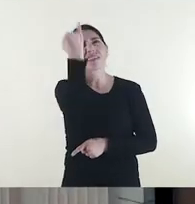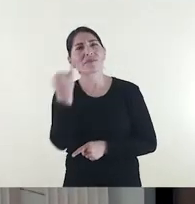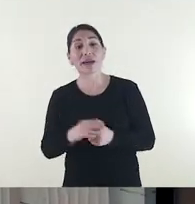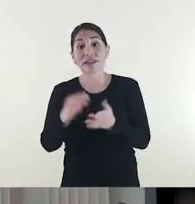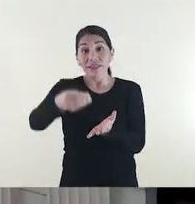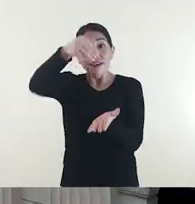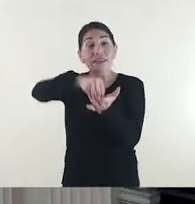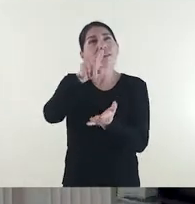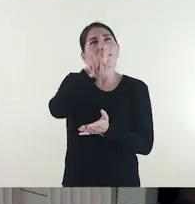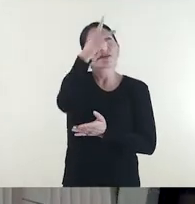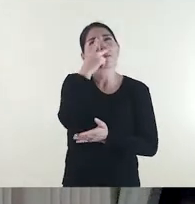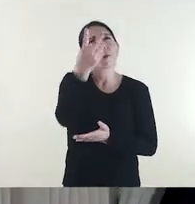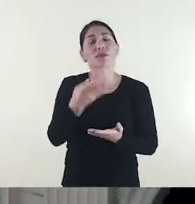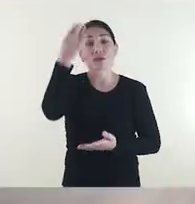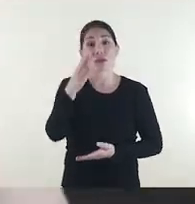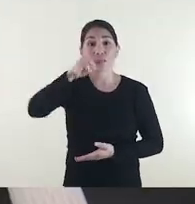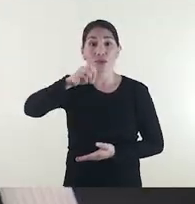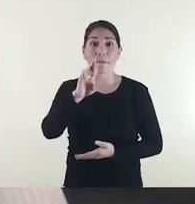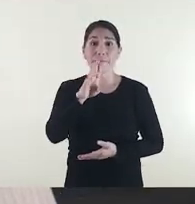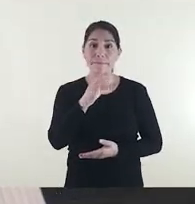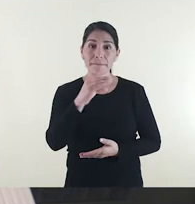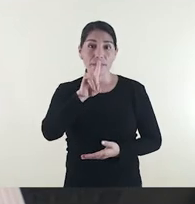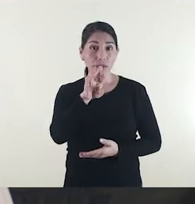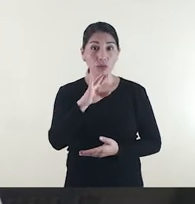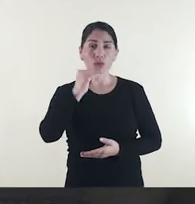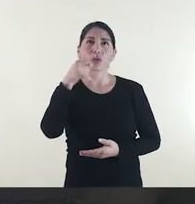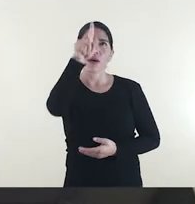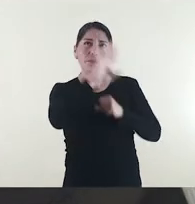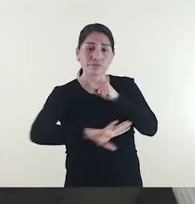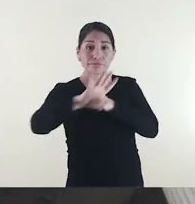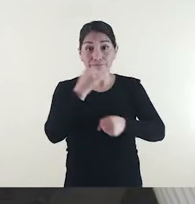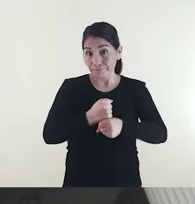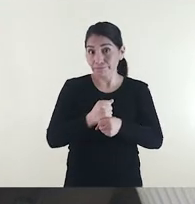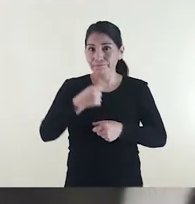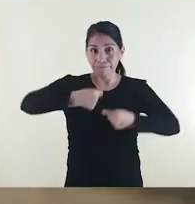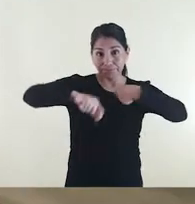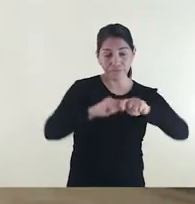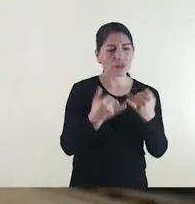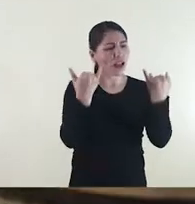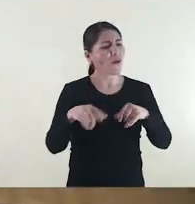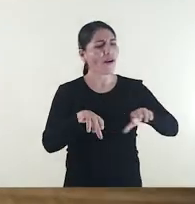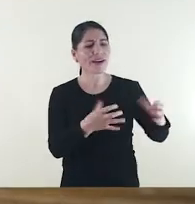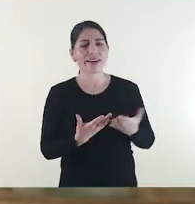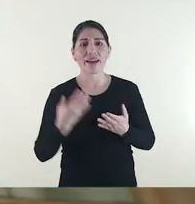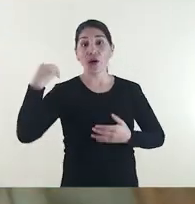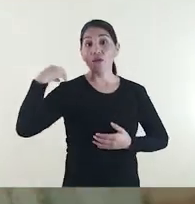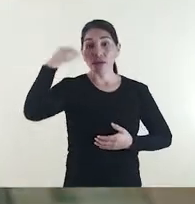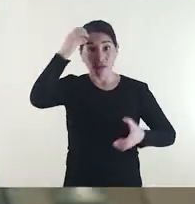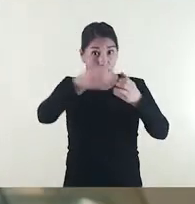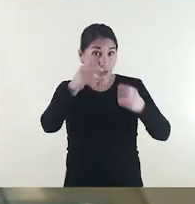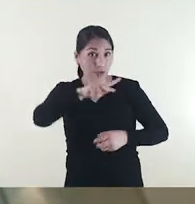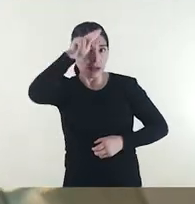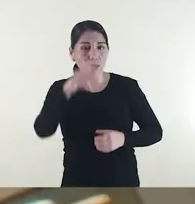distintas alegorías, teniendo al centro al dios Mercurio con su gorro alado, protector de la actividad comercial. Aunque hoy cumple la función de